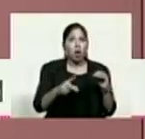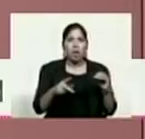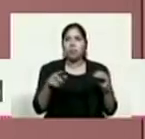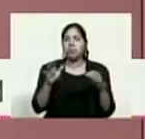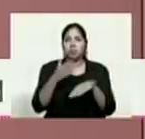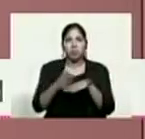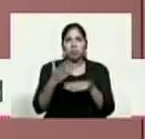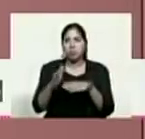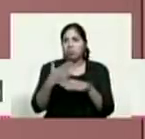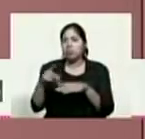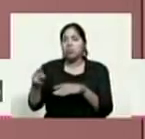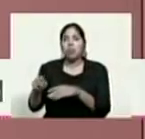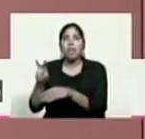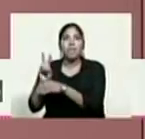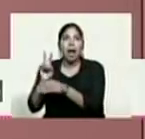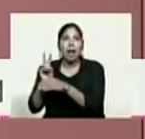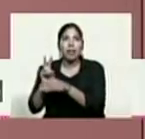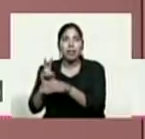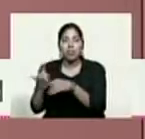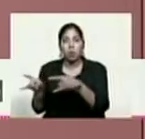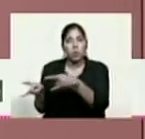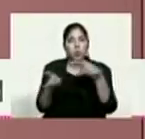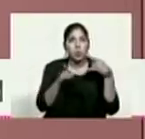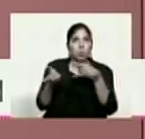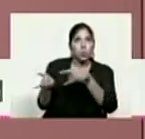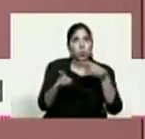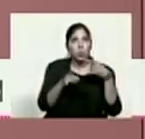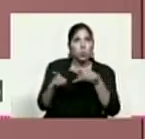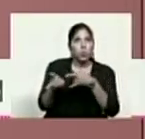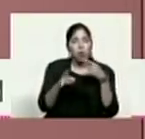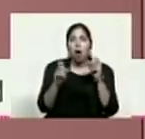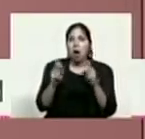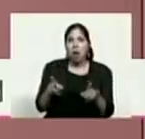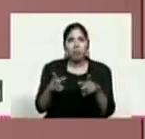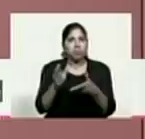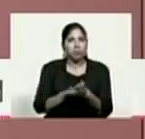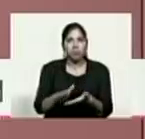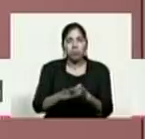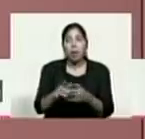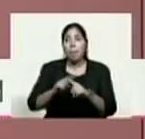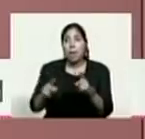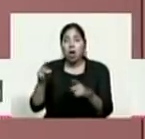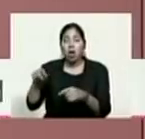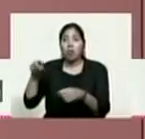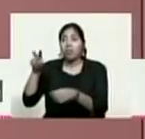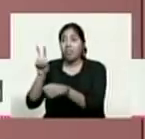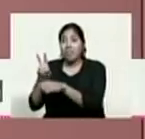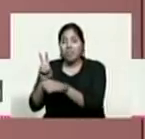como ocurrió con algunas pequeñas centrales termoeléctricas que se encendieron en Táchira, en Barinas,